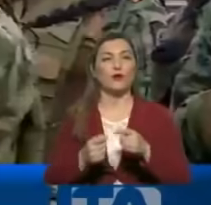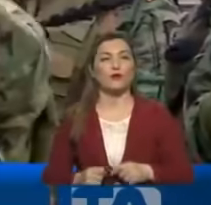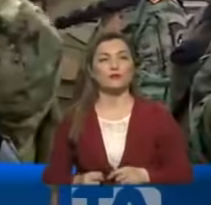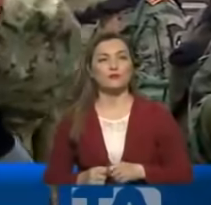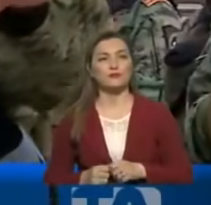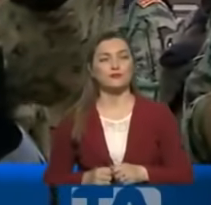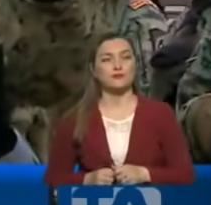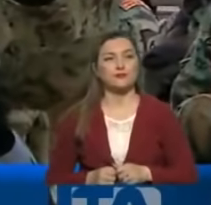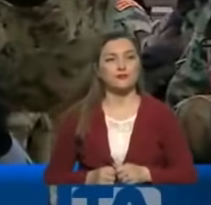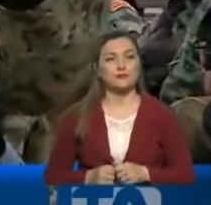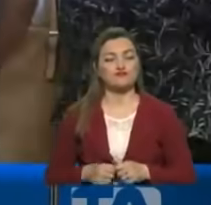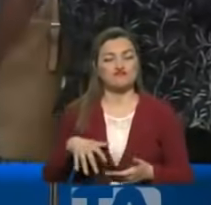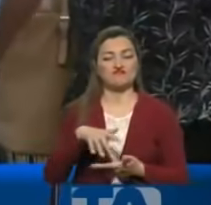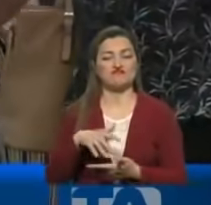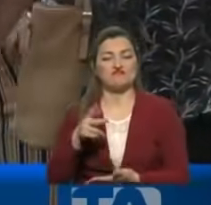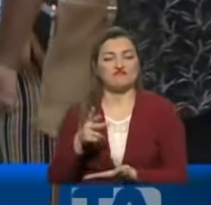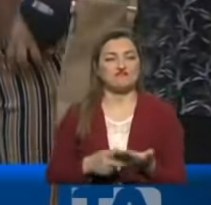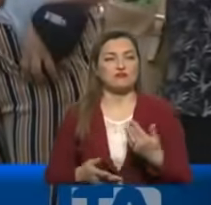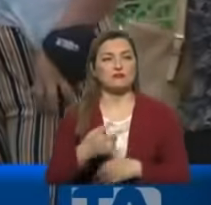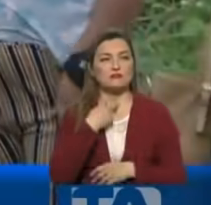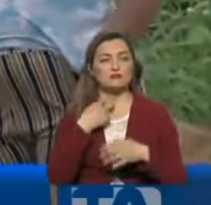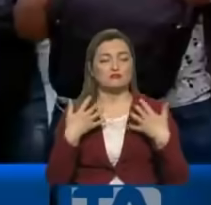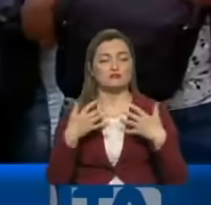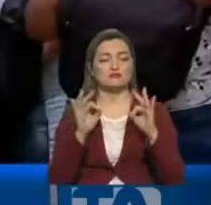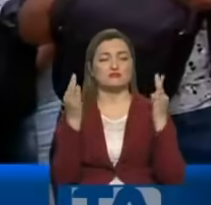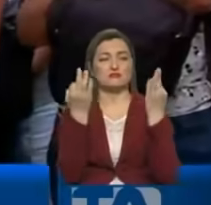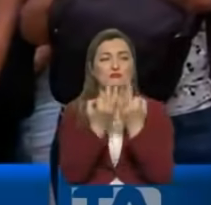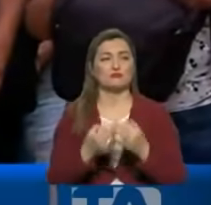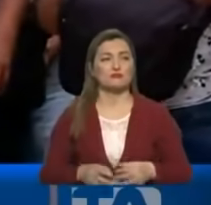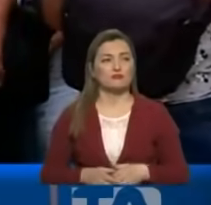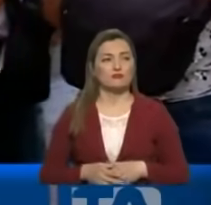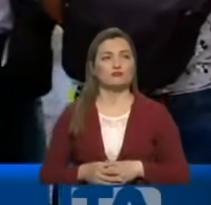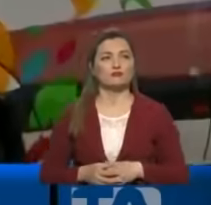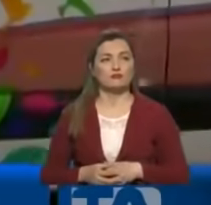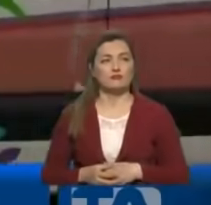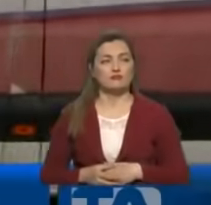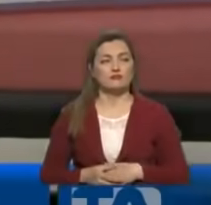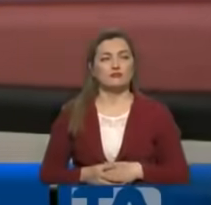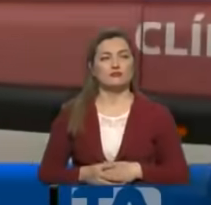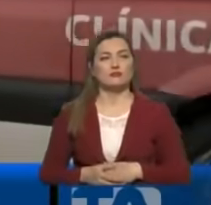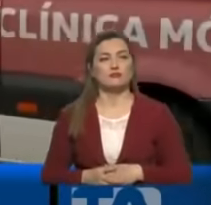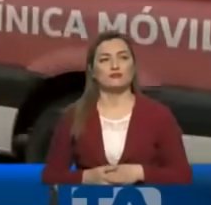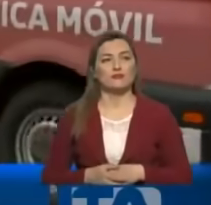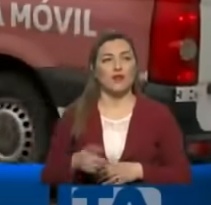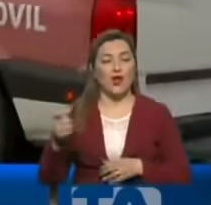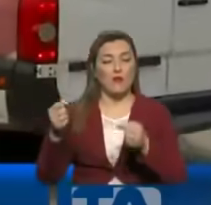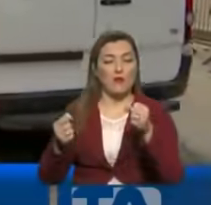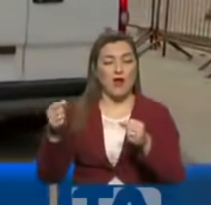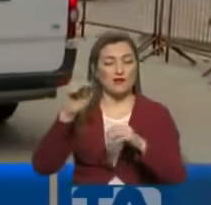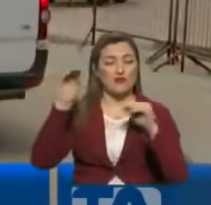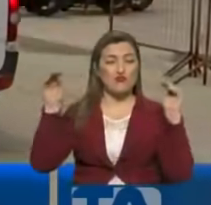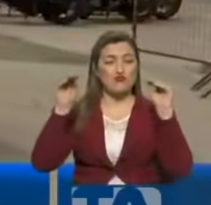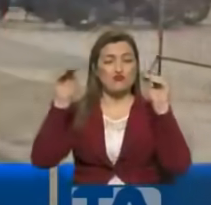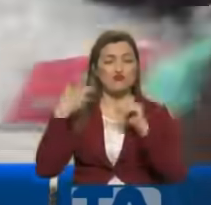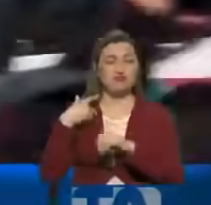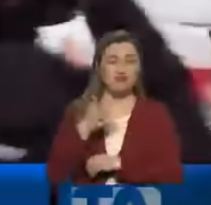perímetro. Había incertidumbre y el miedo se apoderaba de los familiares de los privados de libertad al ver que las ambulancias que ingresaban